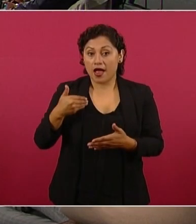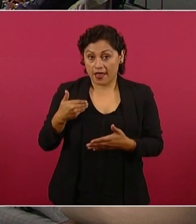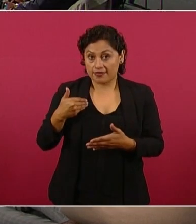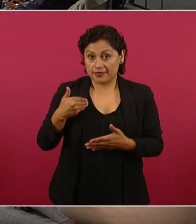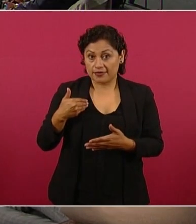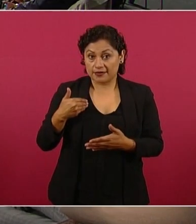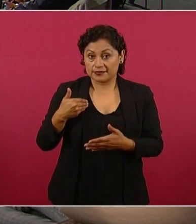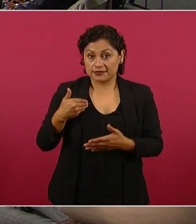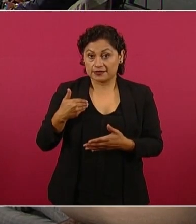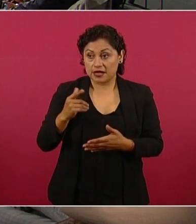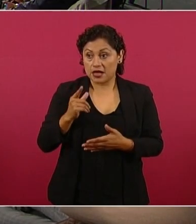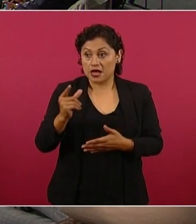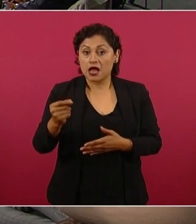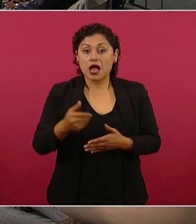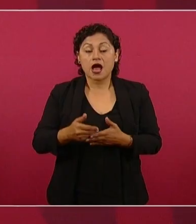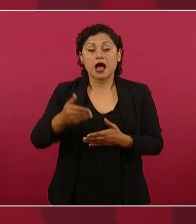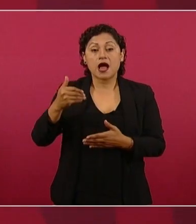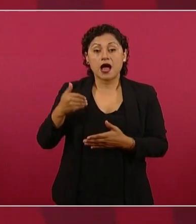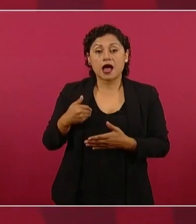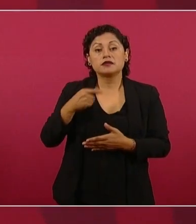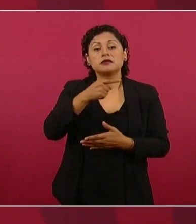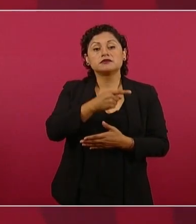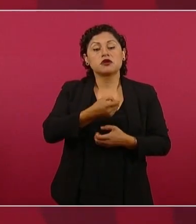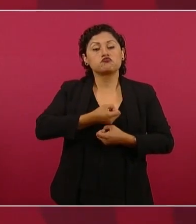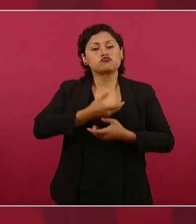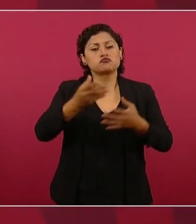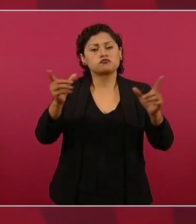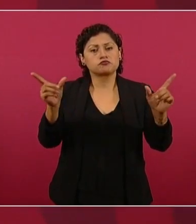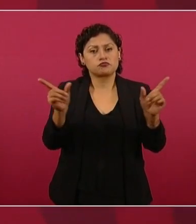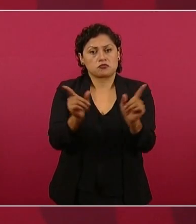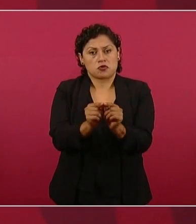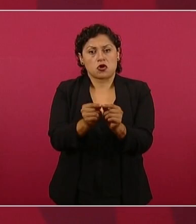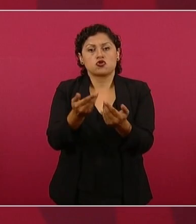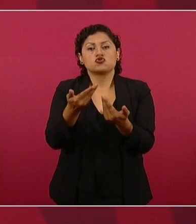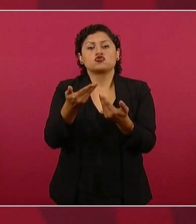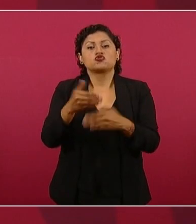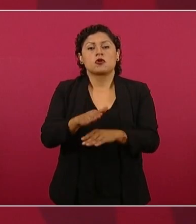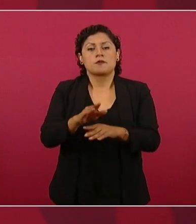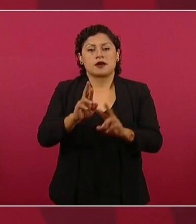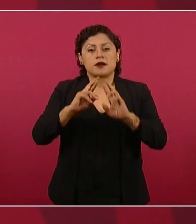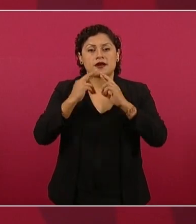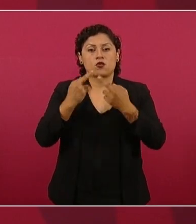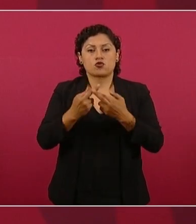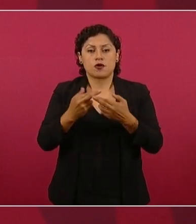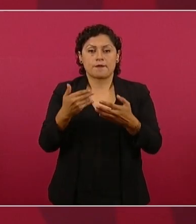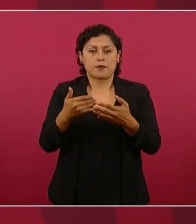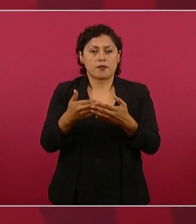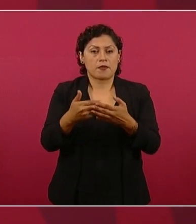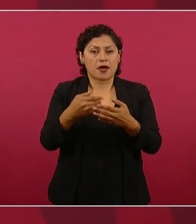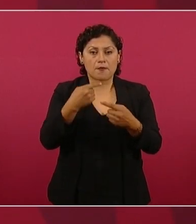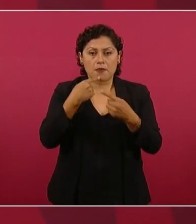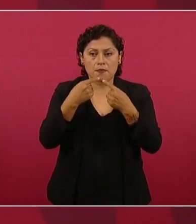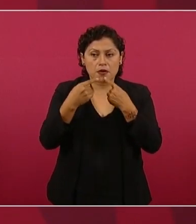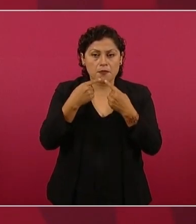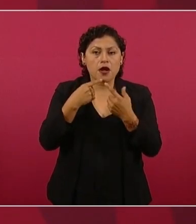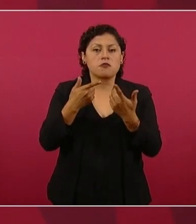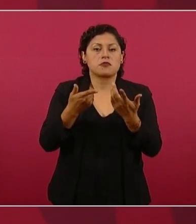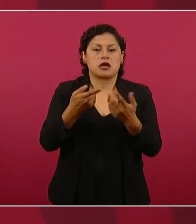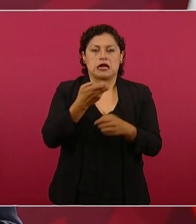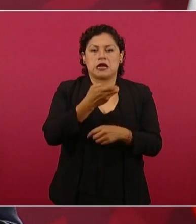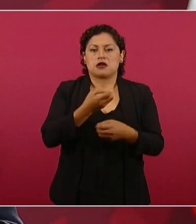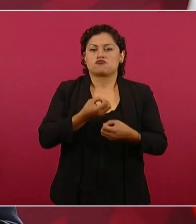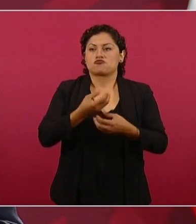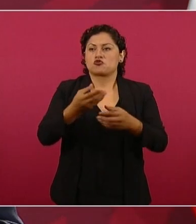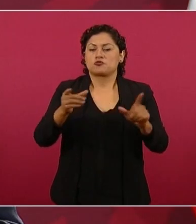dio una especie de conclusiones sobre la reunión y fue